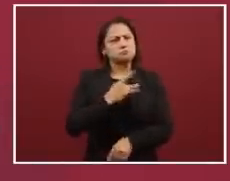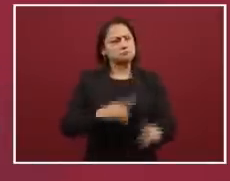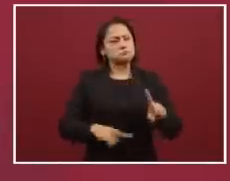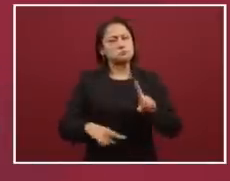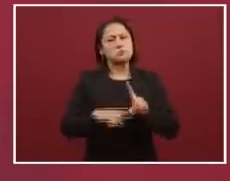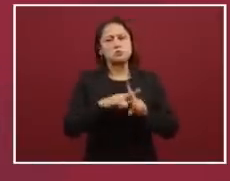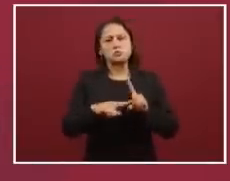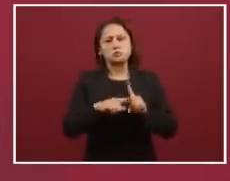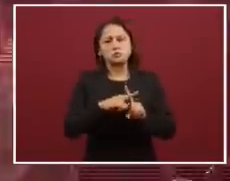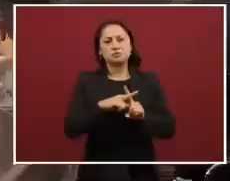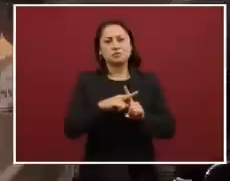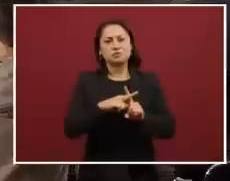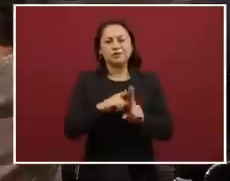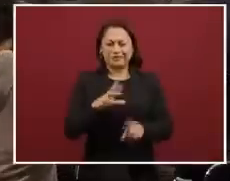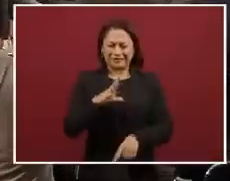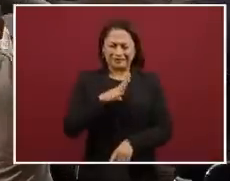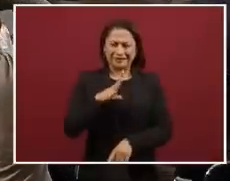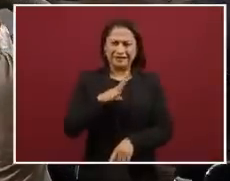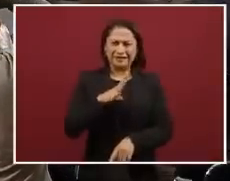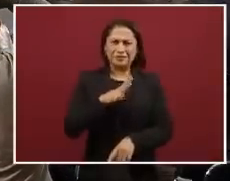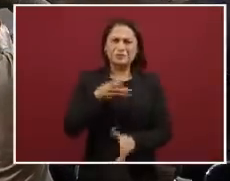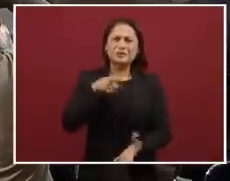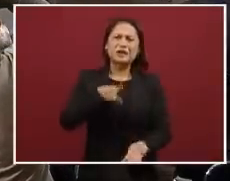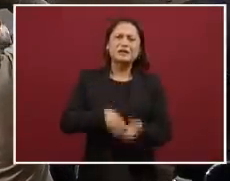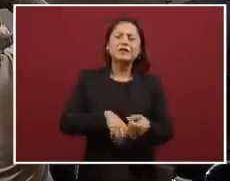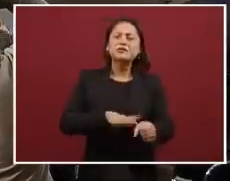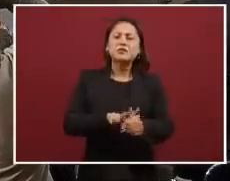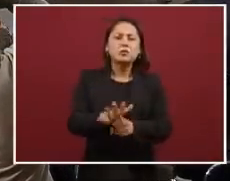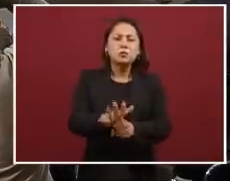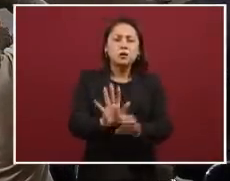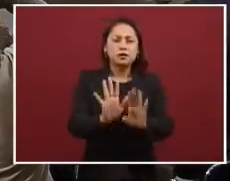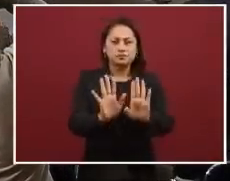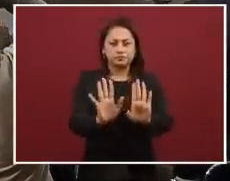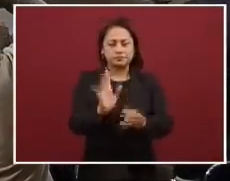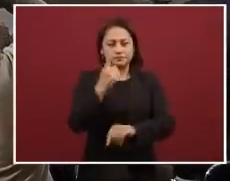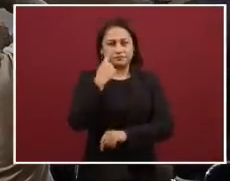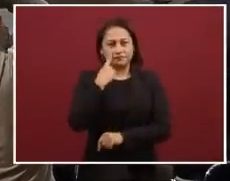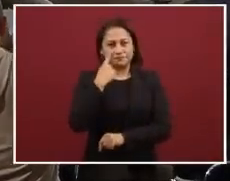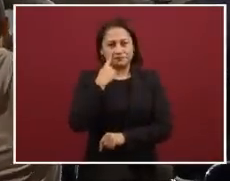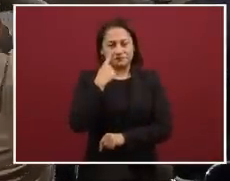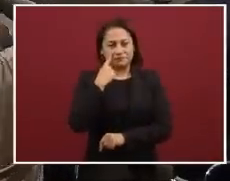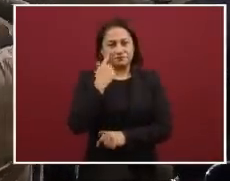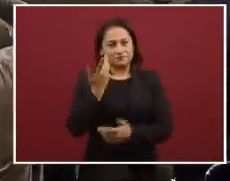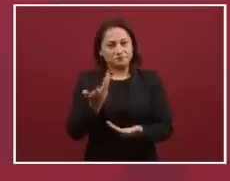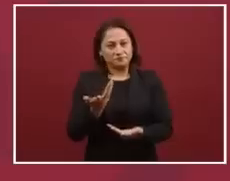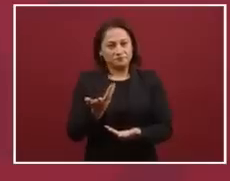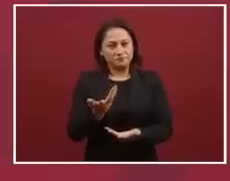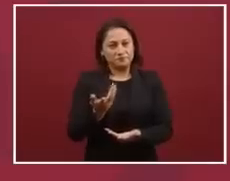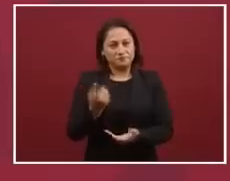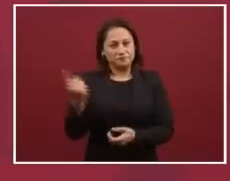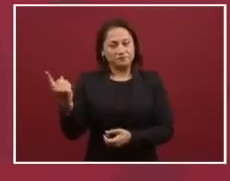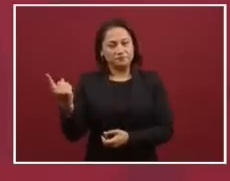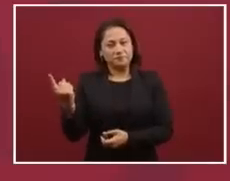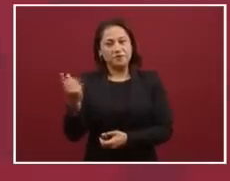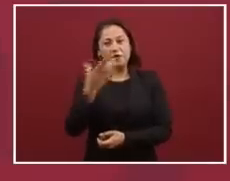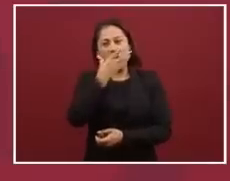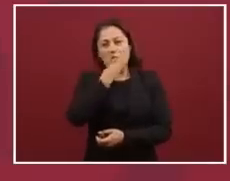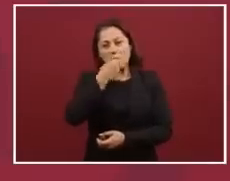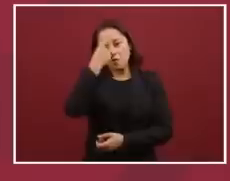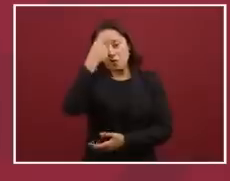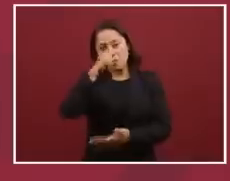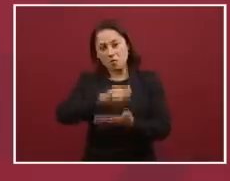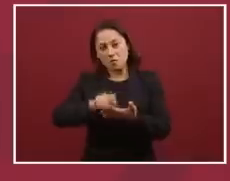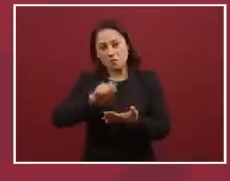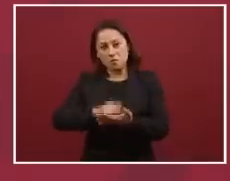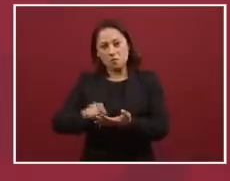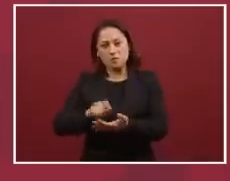Vamos a ver. Como diría el gran poeta, el finado Guillén, tengo,